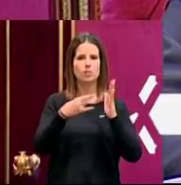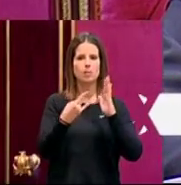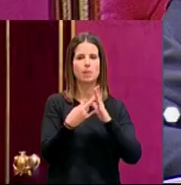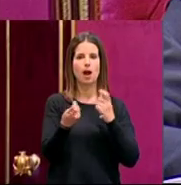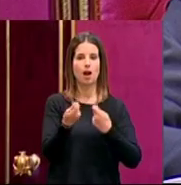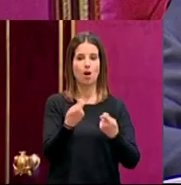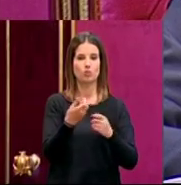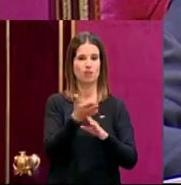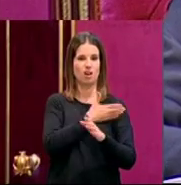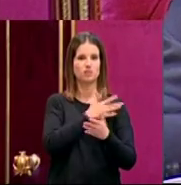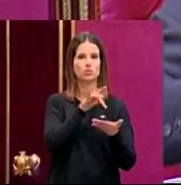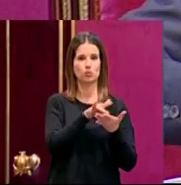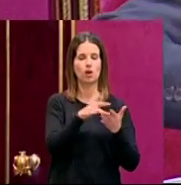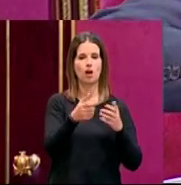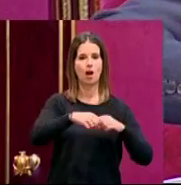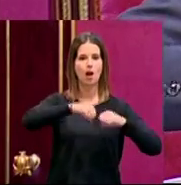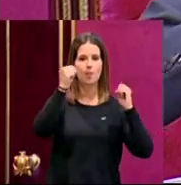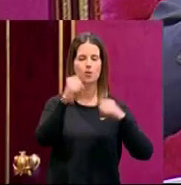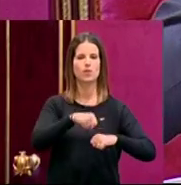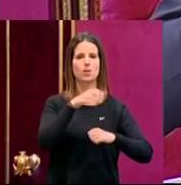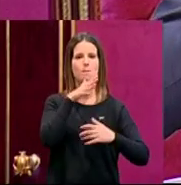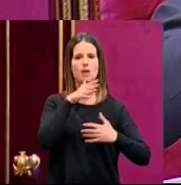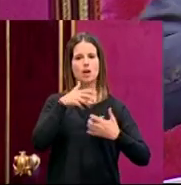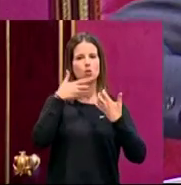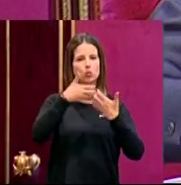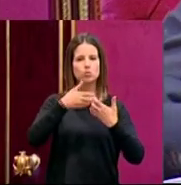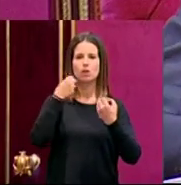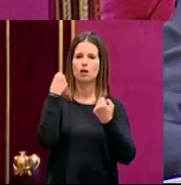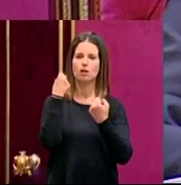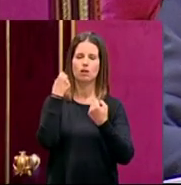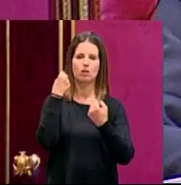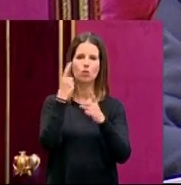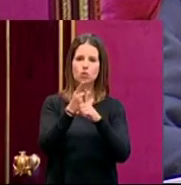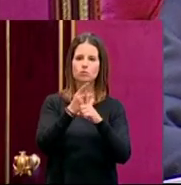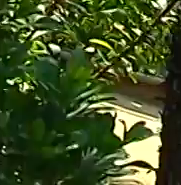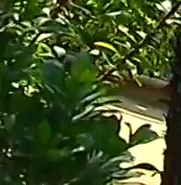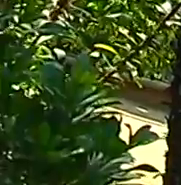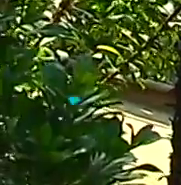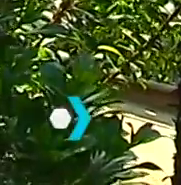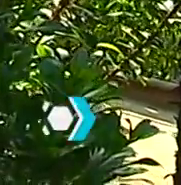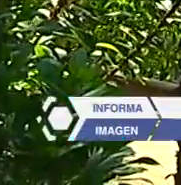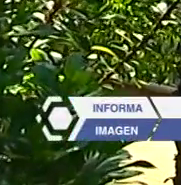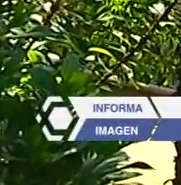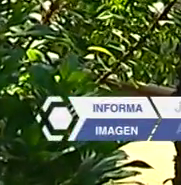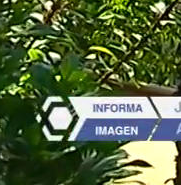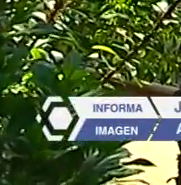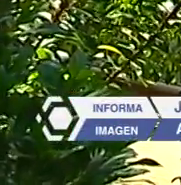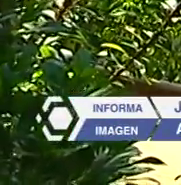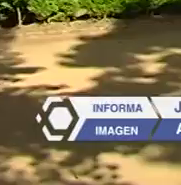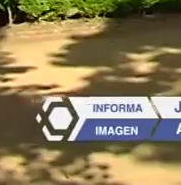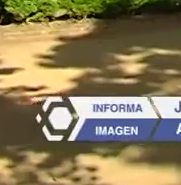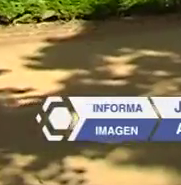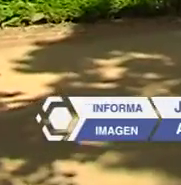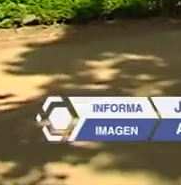su momento aprobamos es precisamente luchar contra esta lacra que este ayuntamiento tiene. La tercera moción popular, también